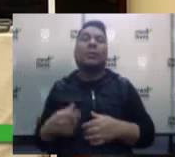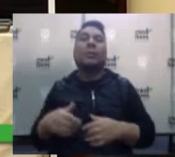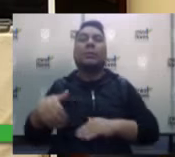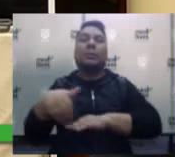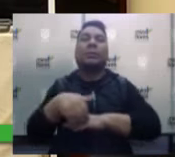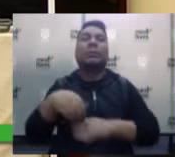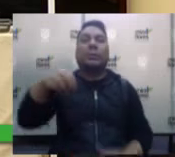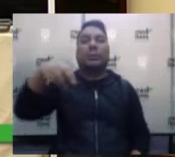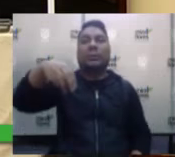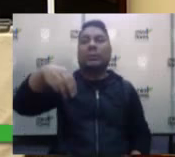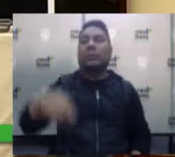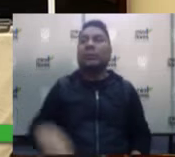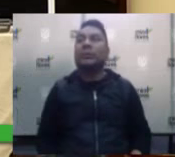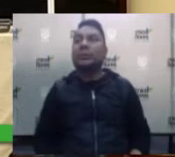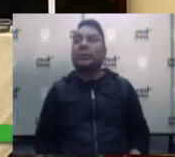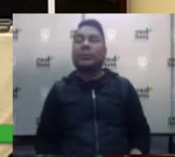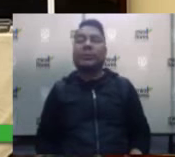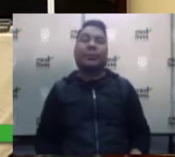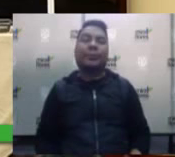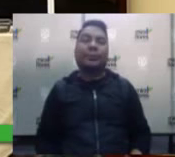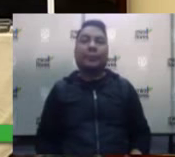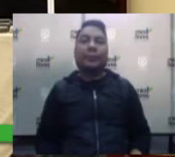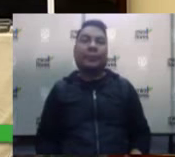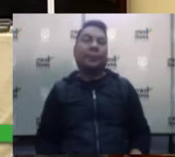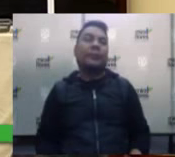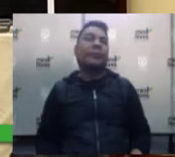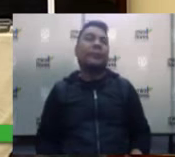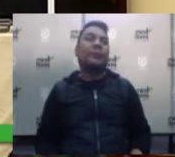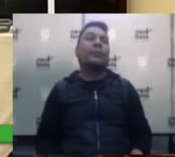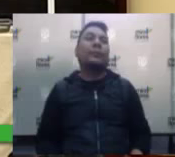M. Perú Patria Segura.